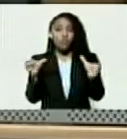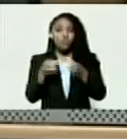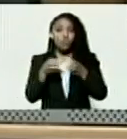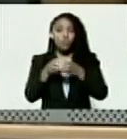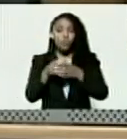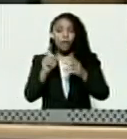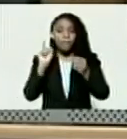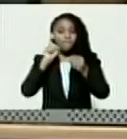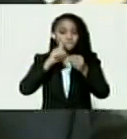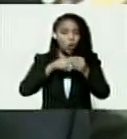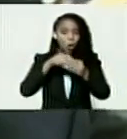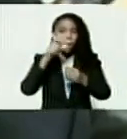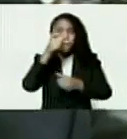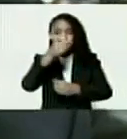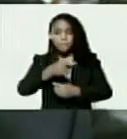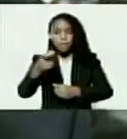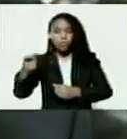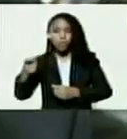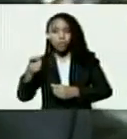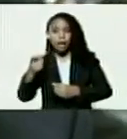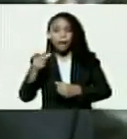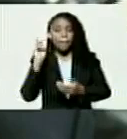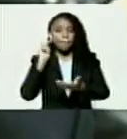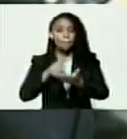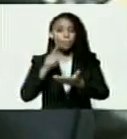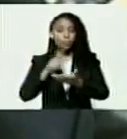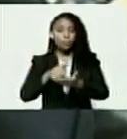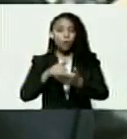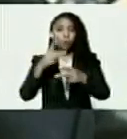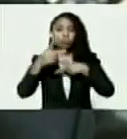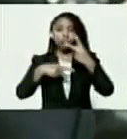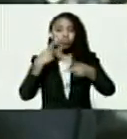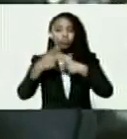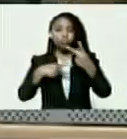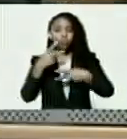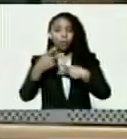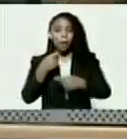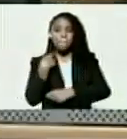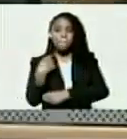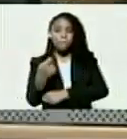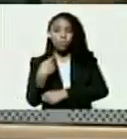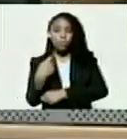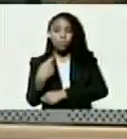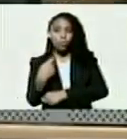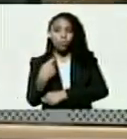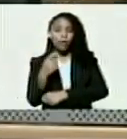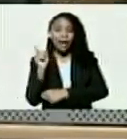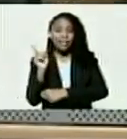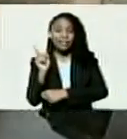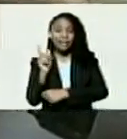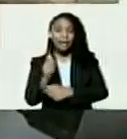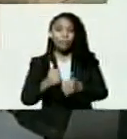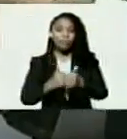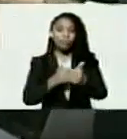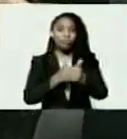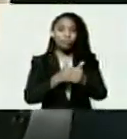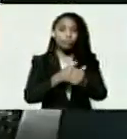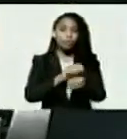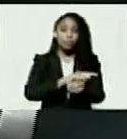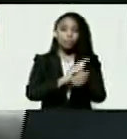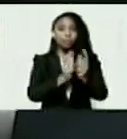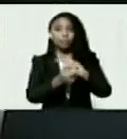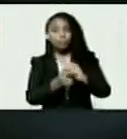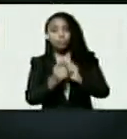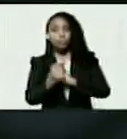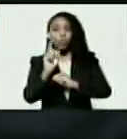y Electoral y la Comisión de Participación Política y Financiamiento serán presididas cada una por